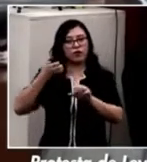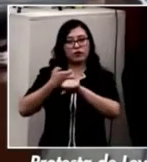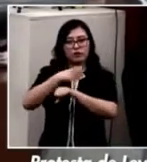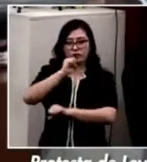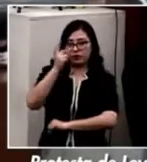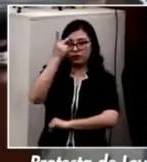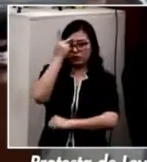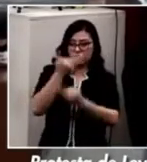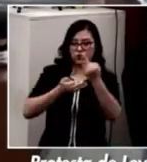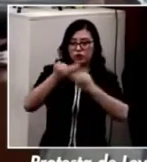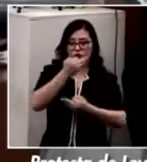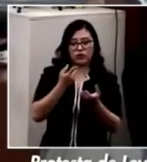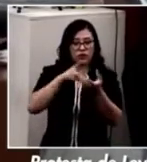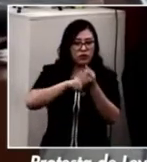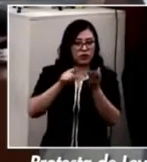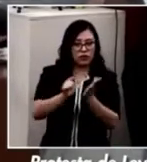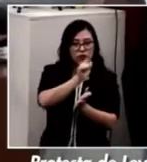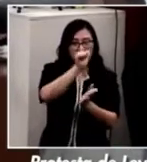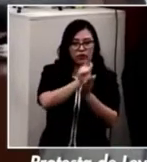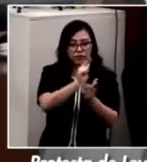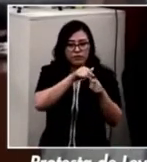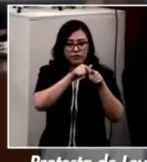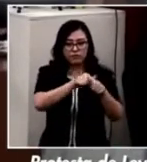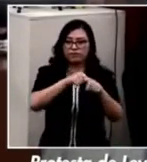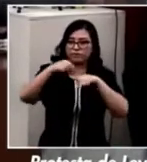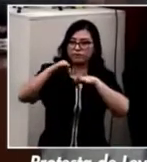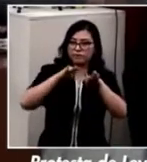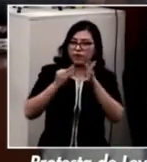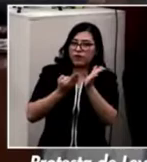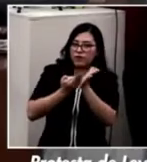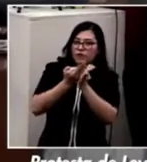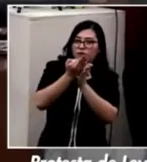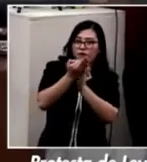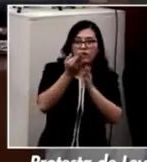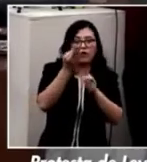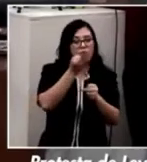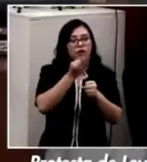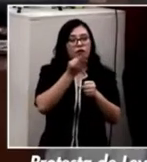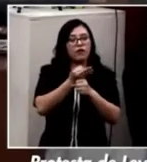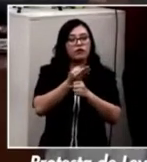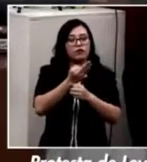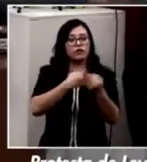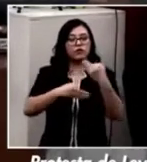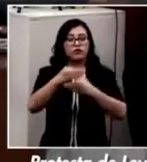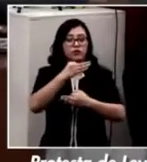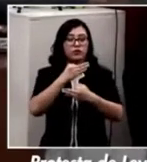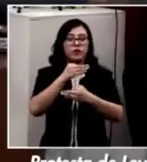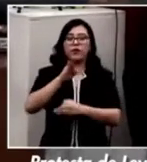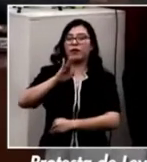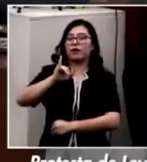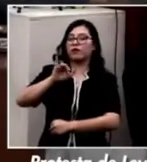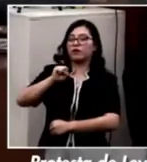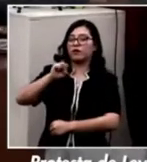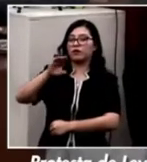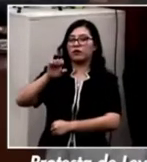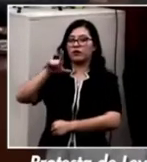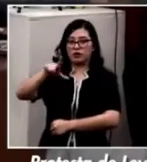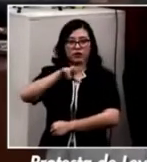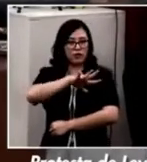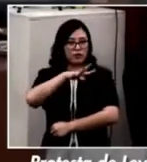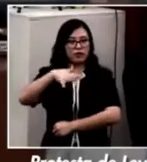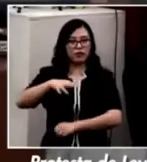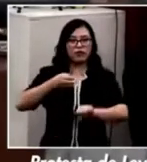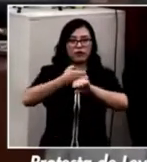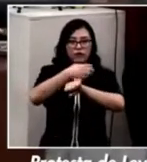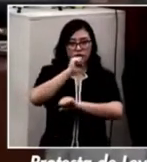servidor fuera electo, como ocurrió el día de antier y ayer, en que surte efectos el nombramiento,